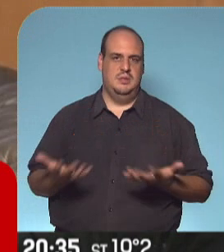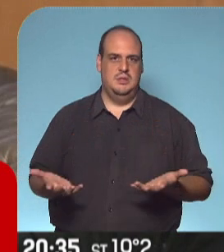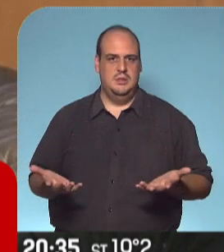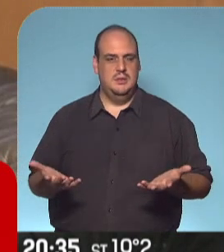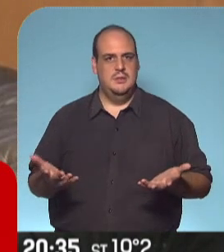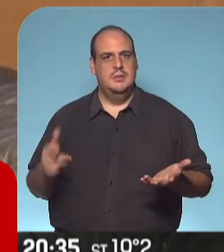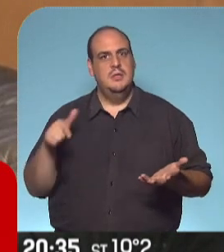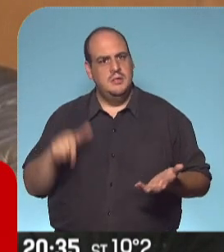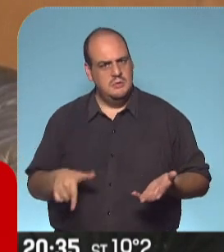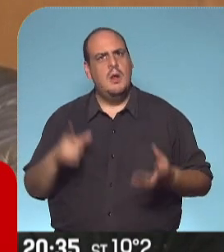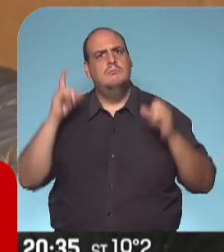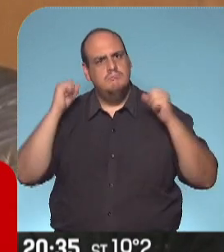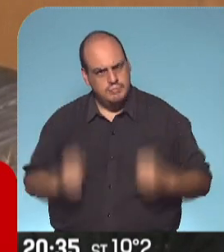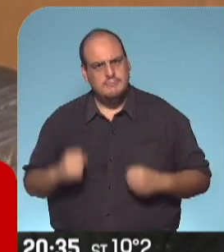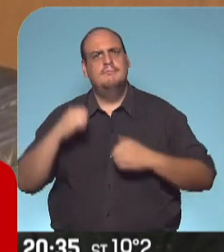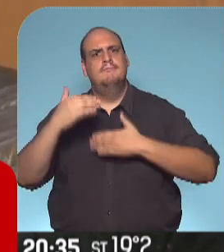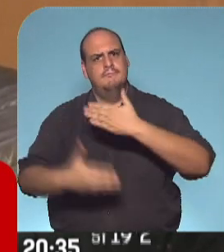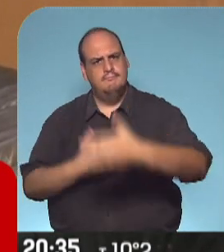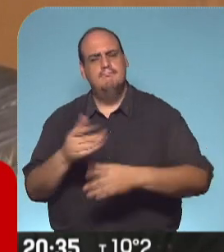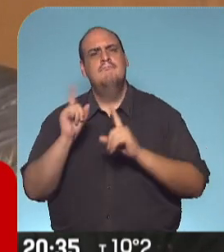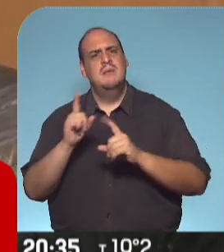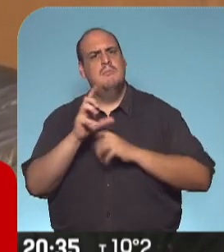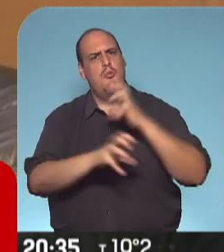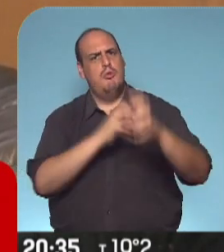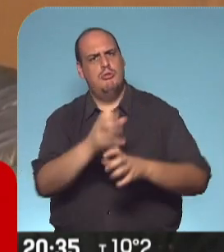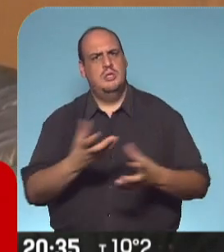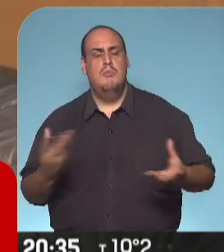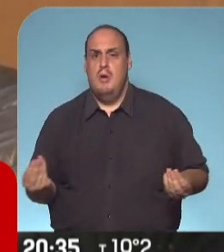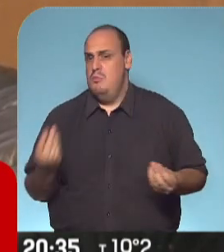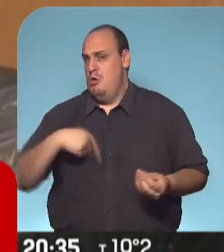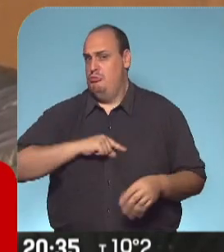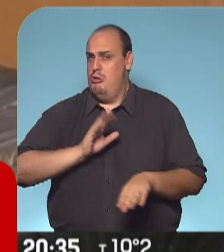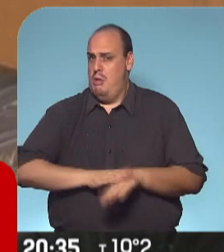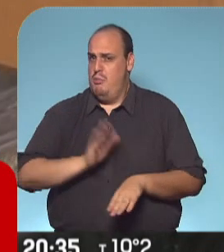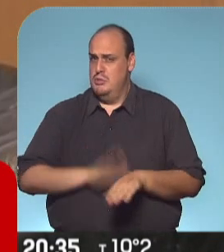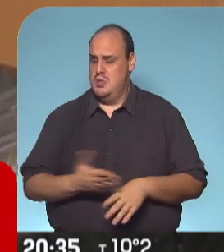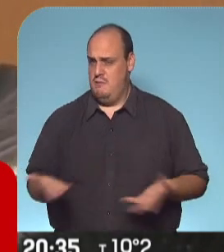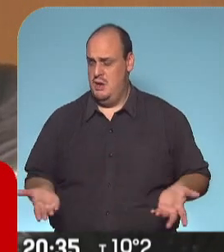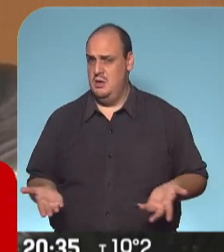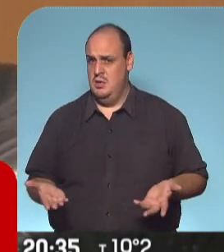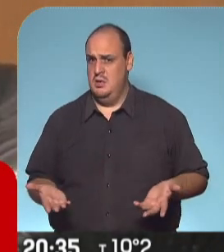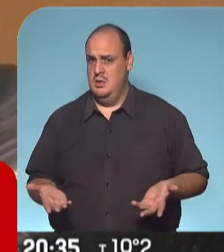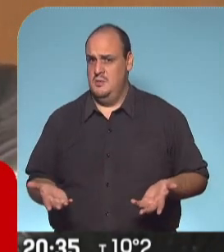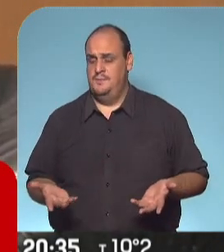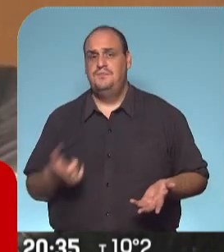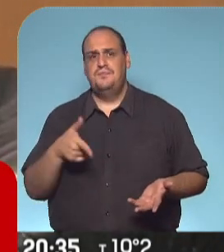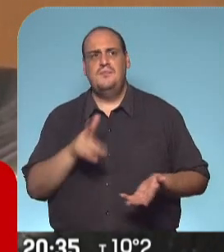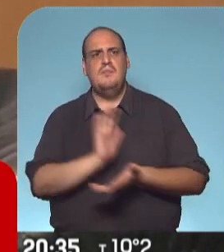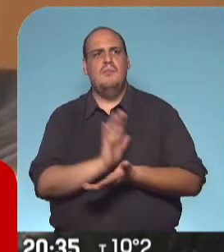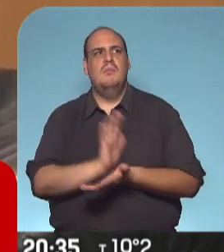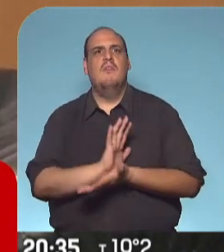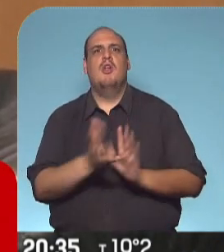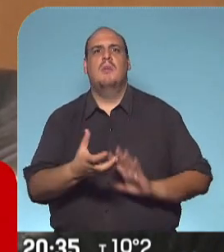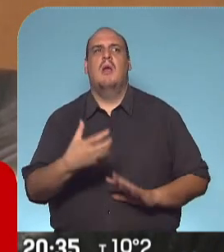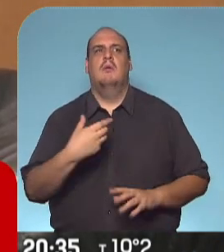seguir adelante con un proceso que habíamos encarado, porque era lo responsable, era lo que era un acto de buena